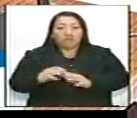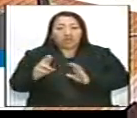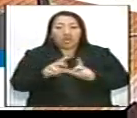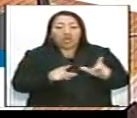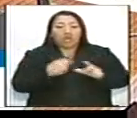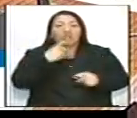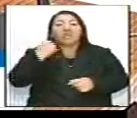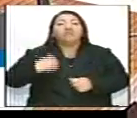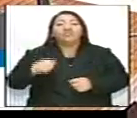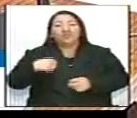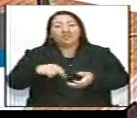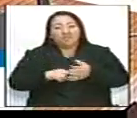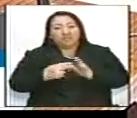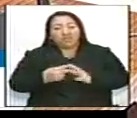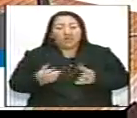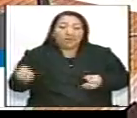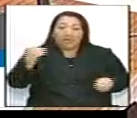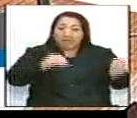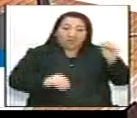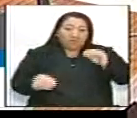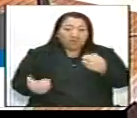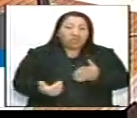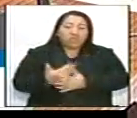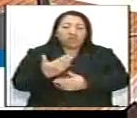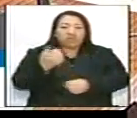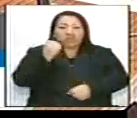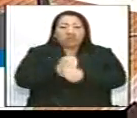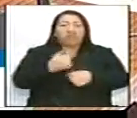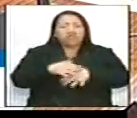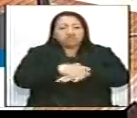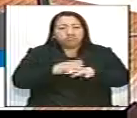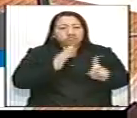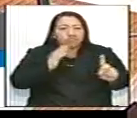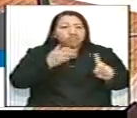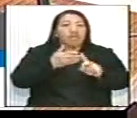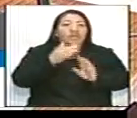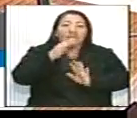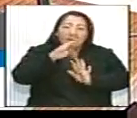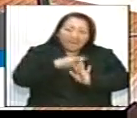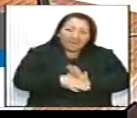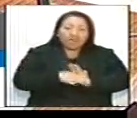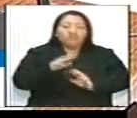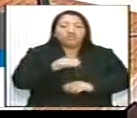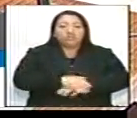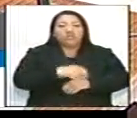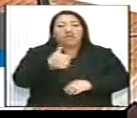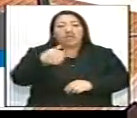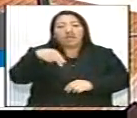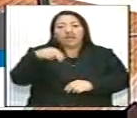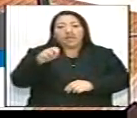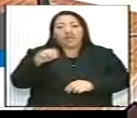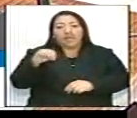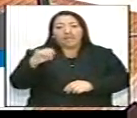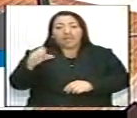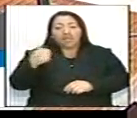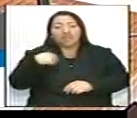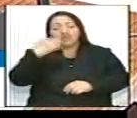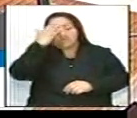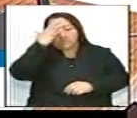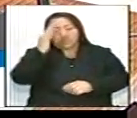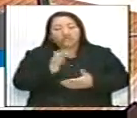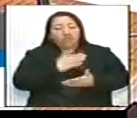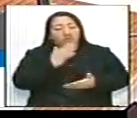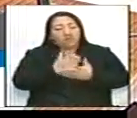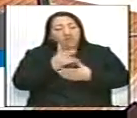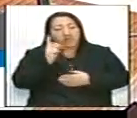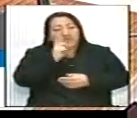locales para implementar la meta, sabiendo que era una meta compleja, donde los gobiernos